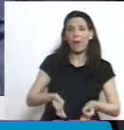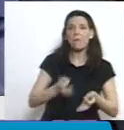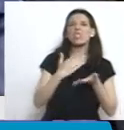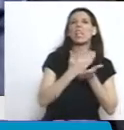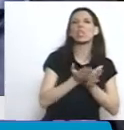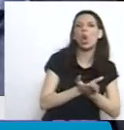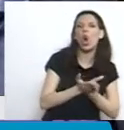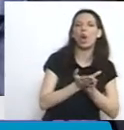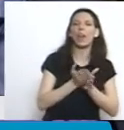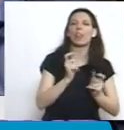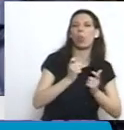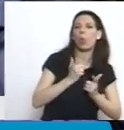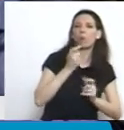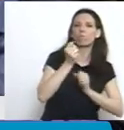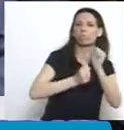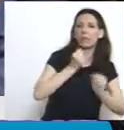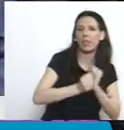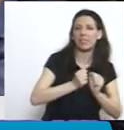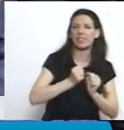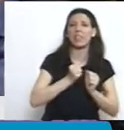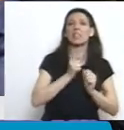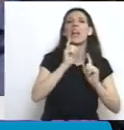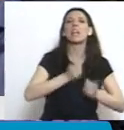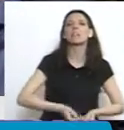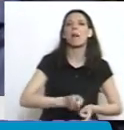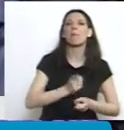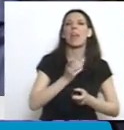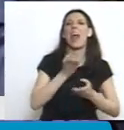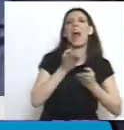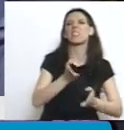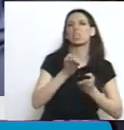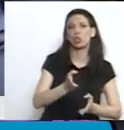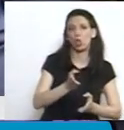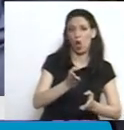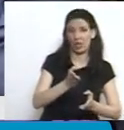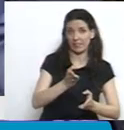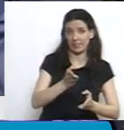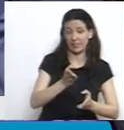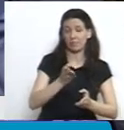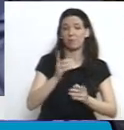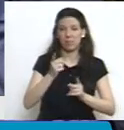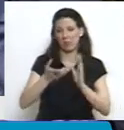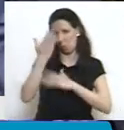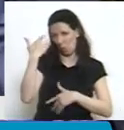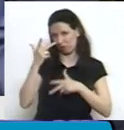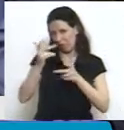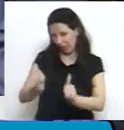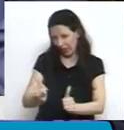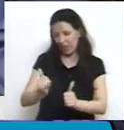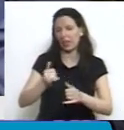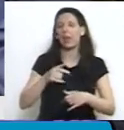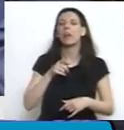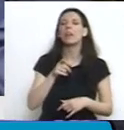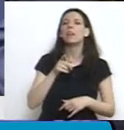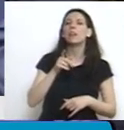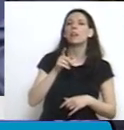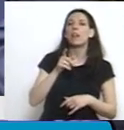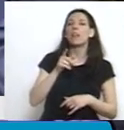patronales y los asesores económicos de los candidatos que mencioné anteriormente a la